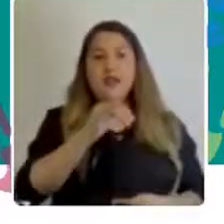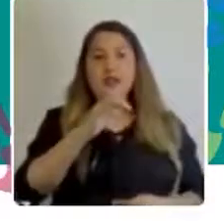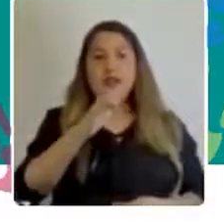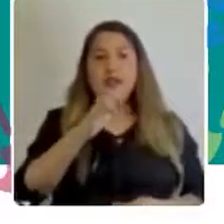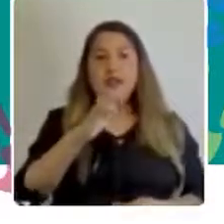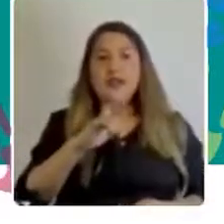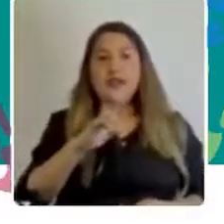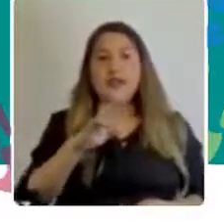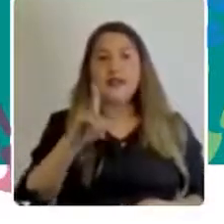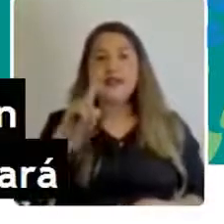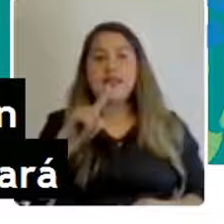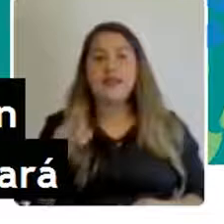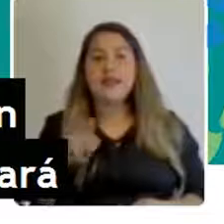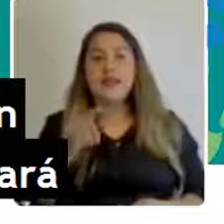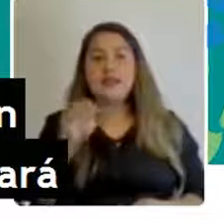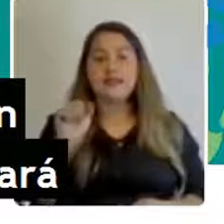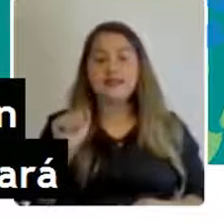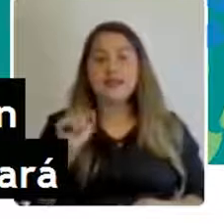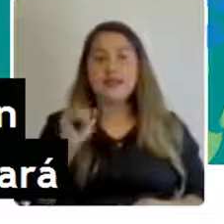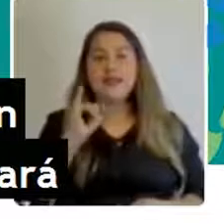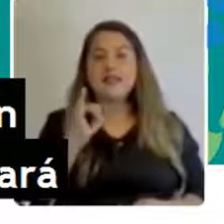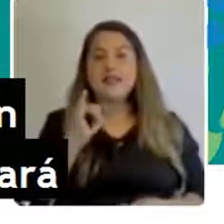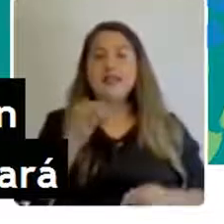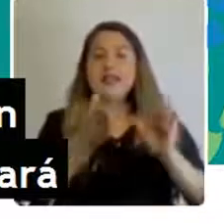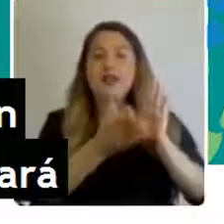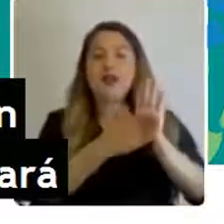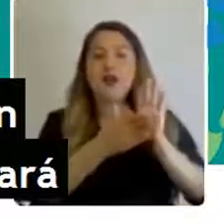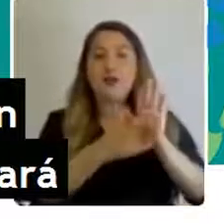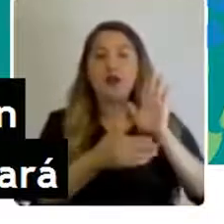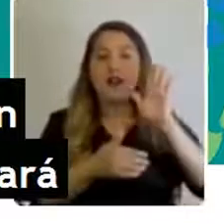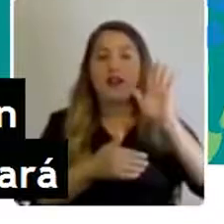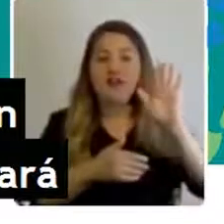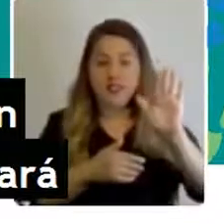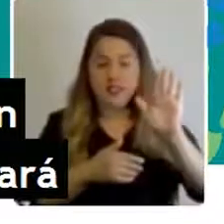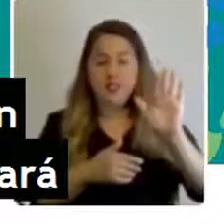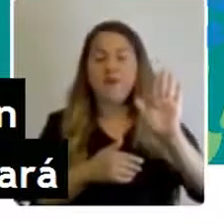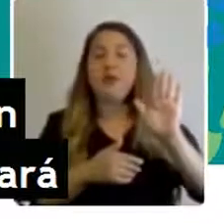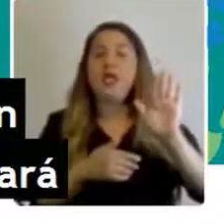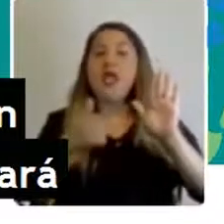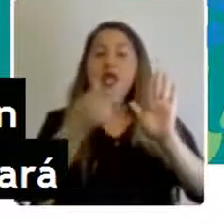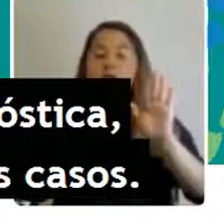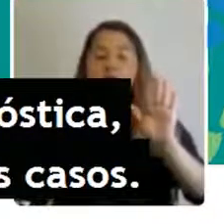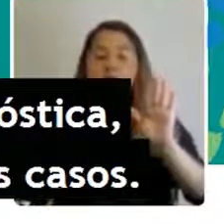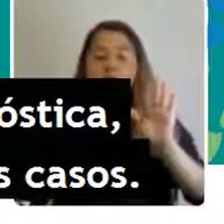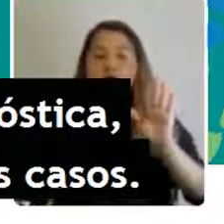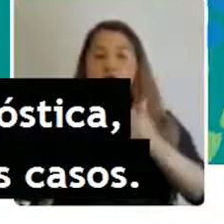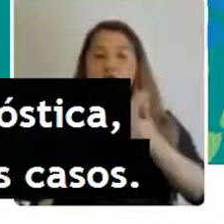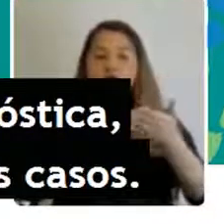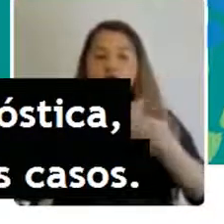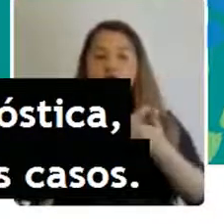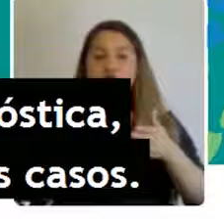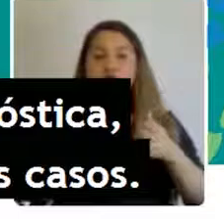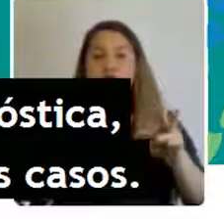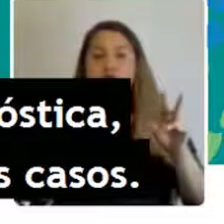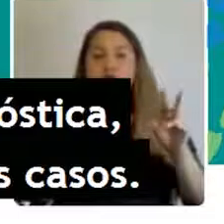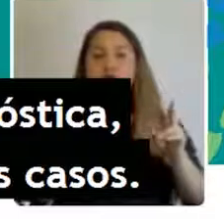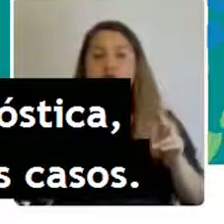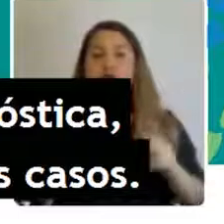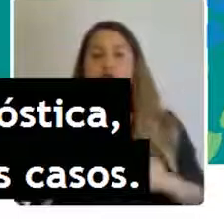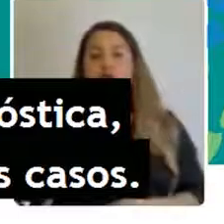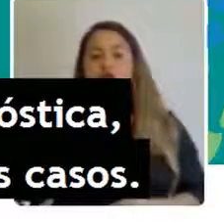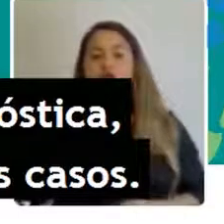que de una u otra forma la armonización de los mecanismos de cobertura facilitará también